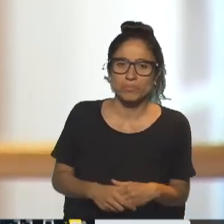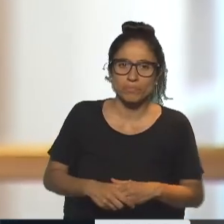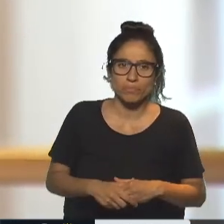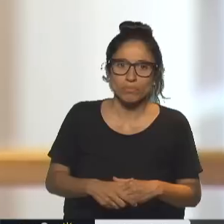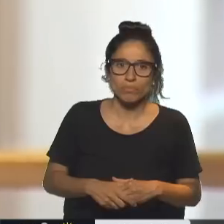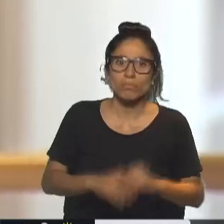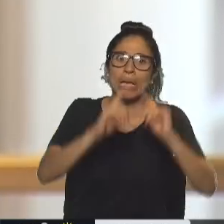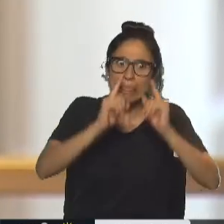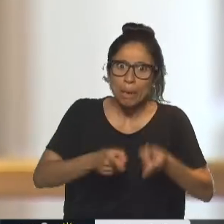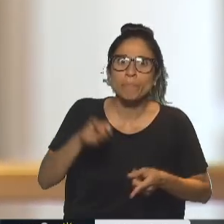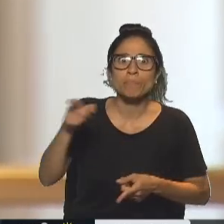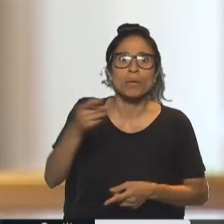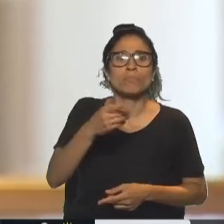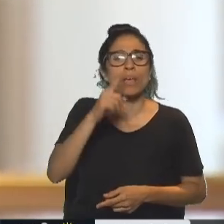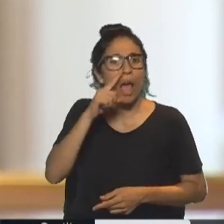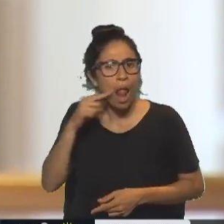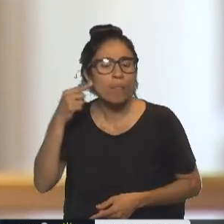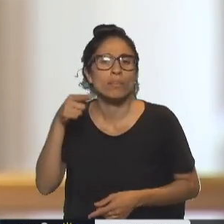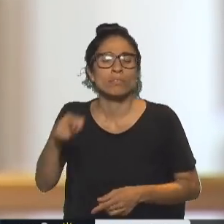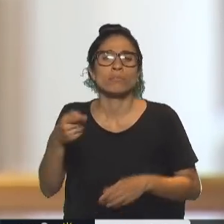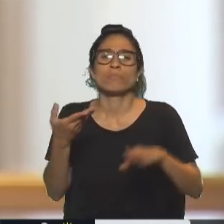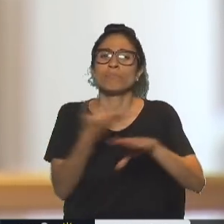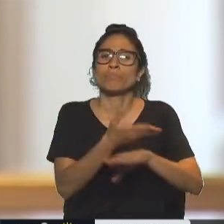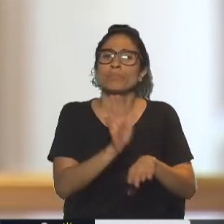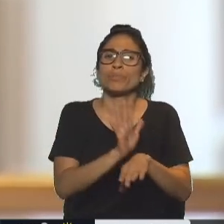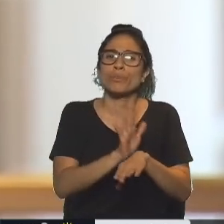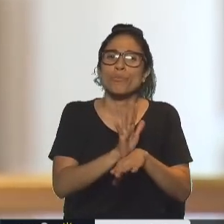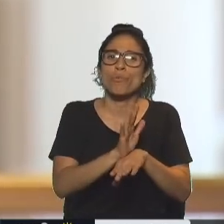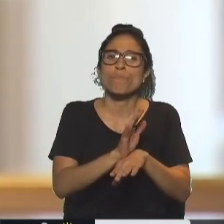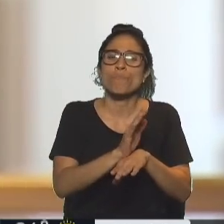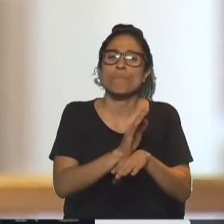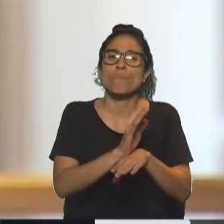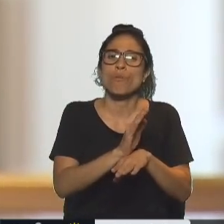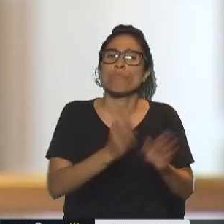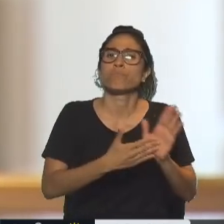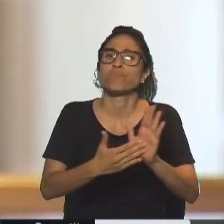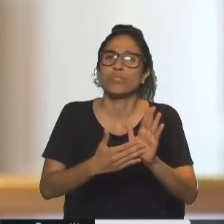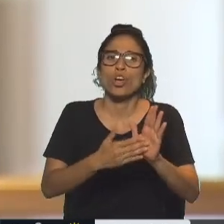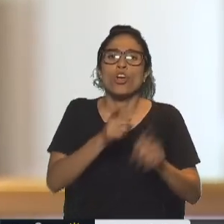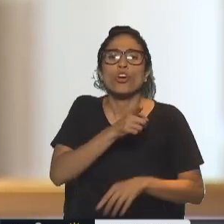una recusación contra los jueces de la Corte para que no participen en este proceso.